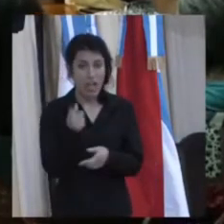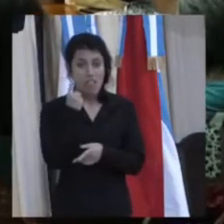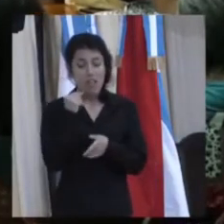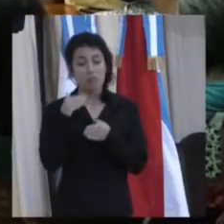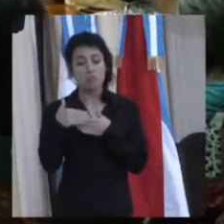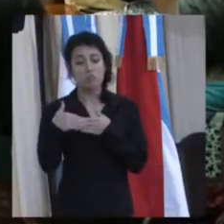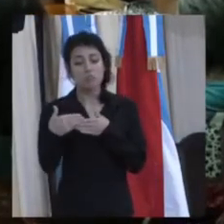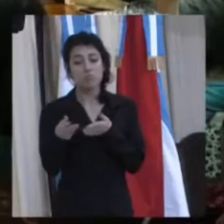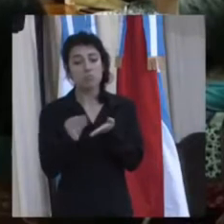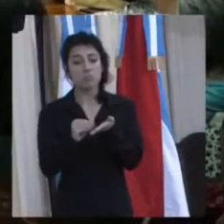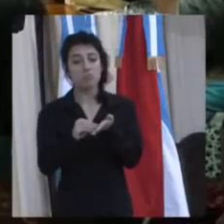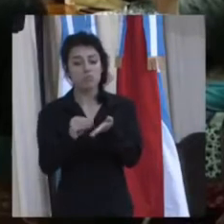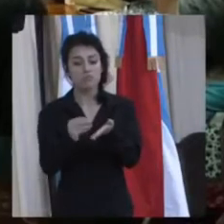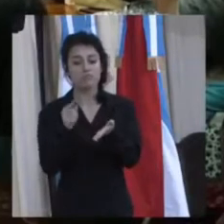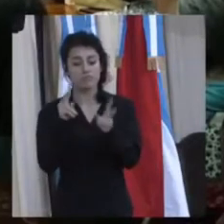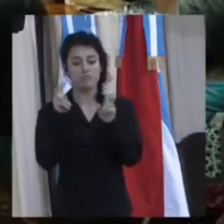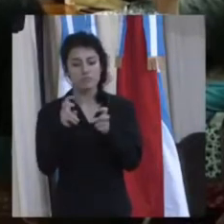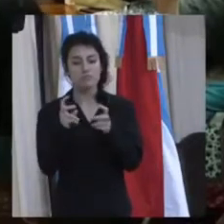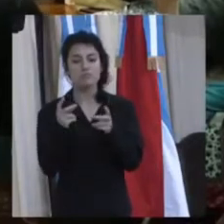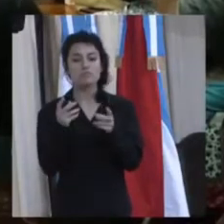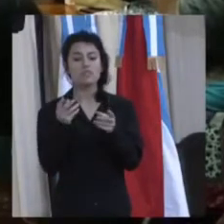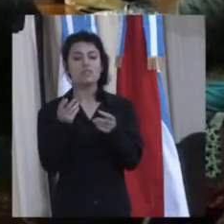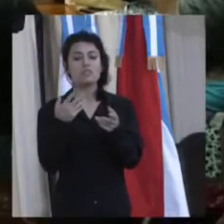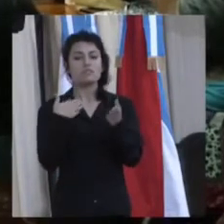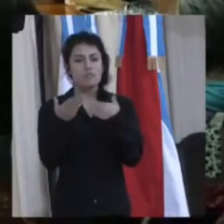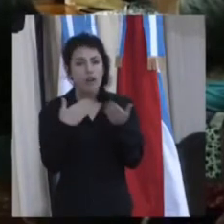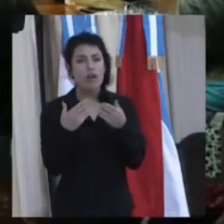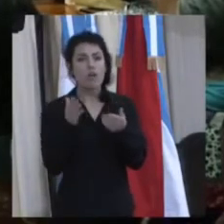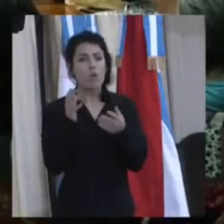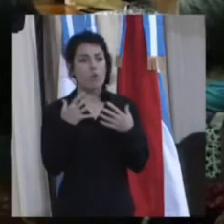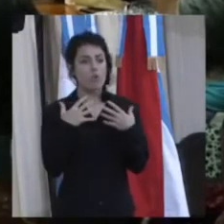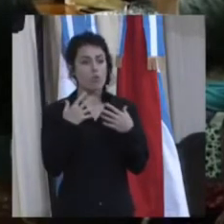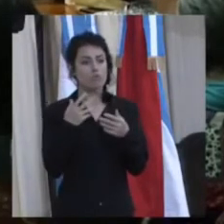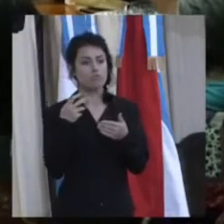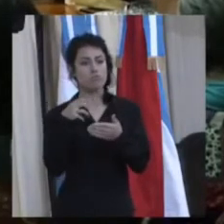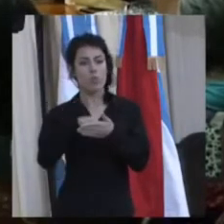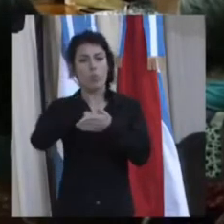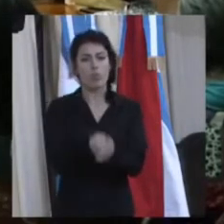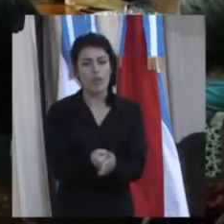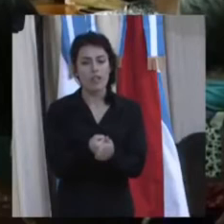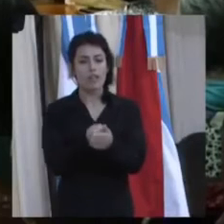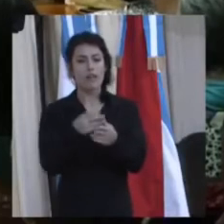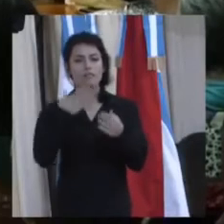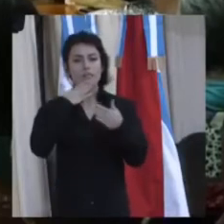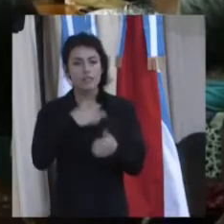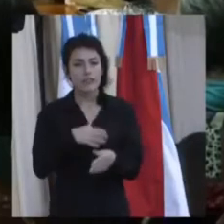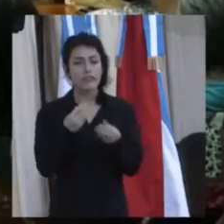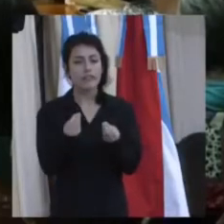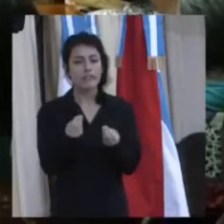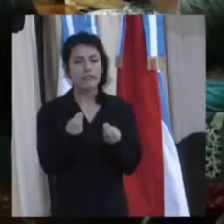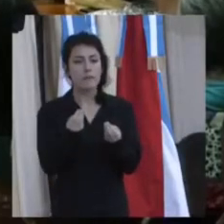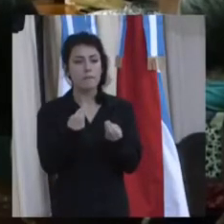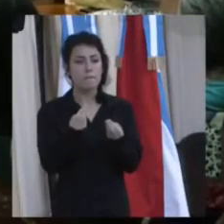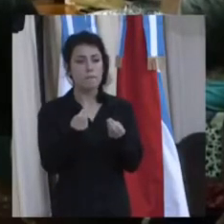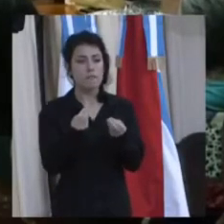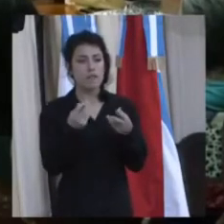tarde. Si al hablar de huelgas han entendido los estudiantes concretar la situación de holganza en que los colocaba